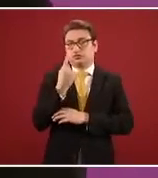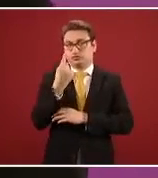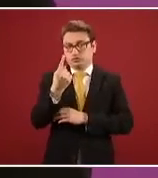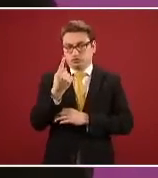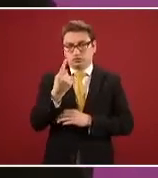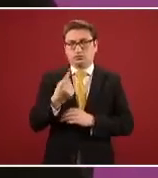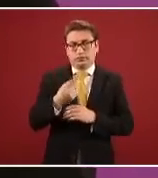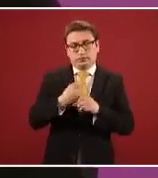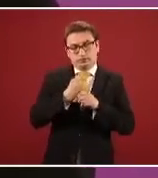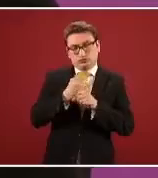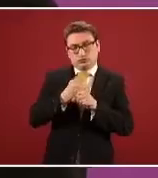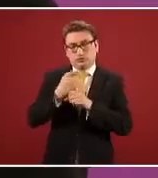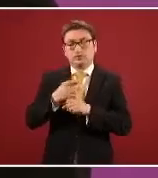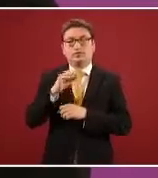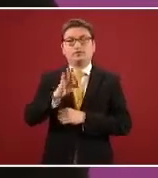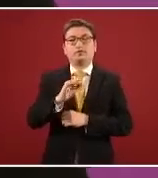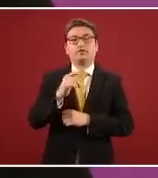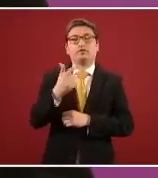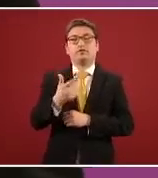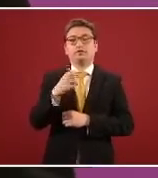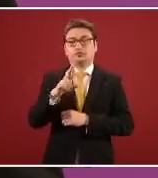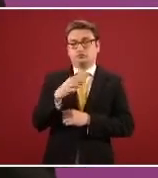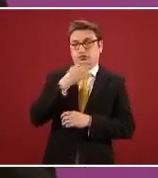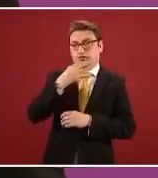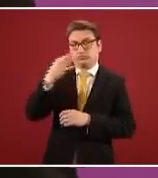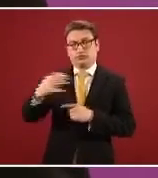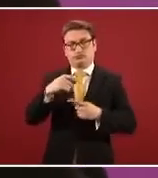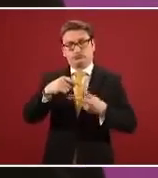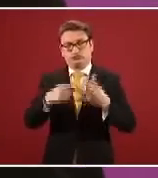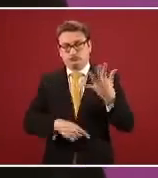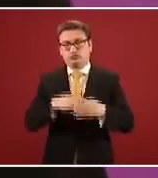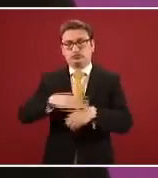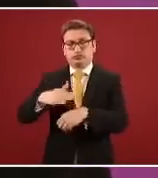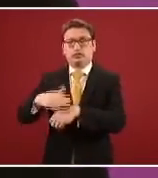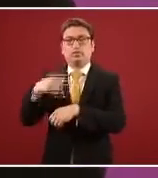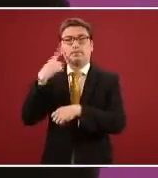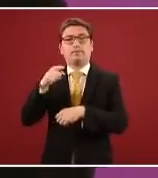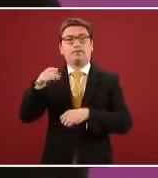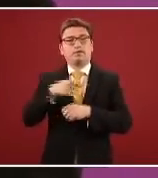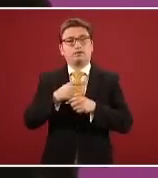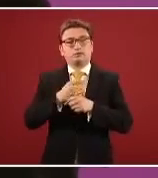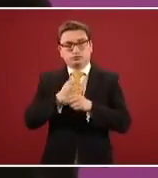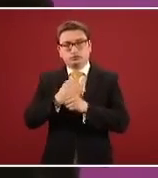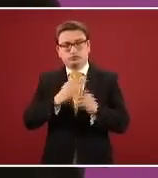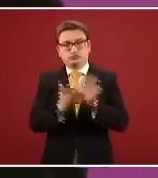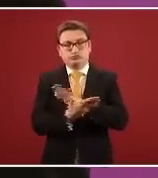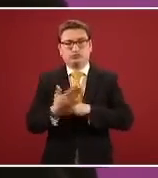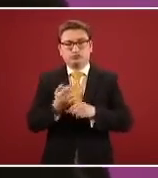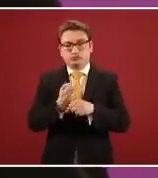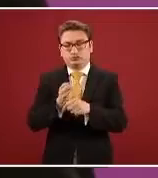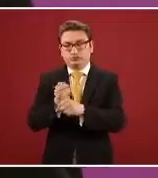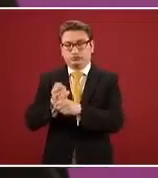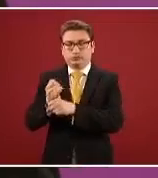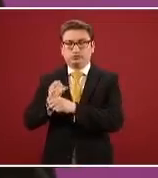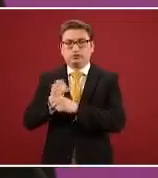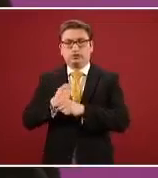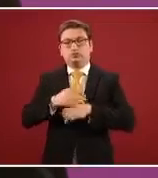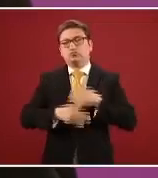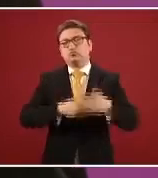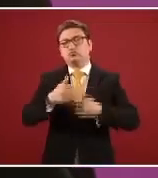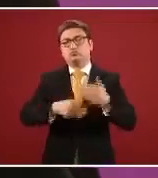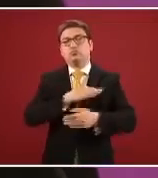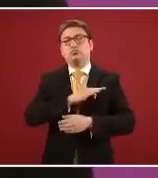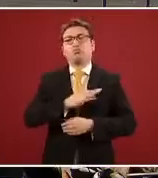notas de inteligencia a la Fiscalía General de la República para la generación de carpetas de investigación que puedan ser llevadas ante